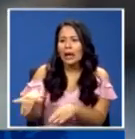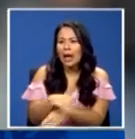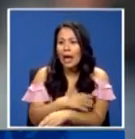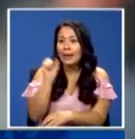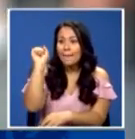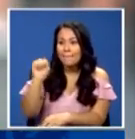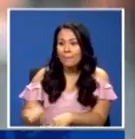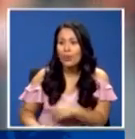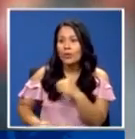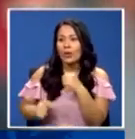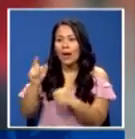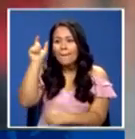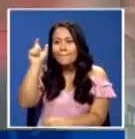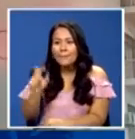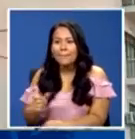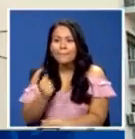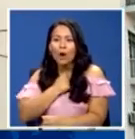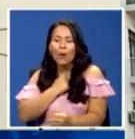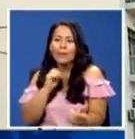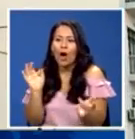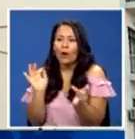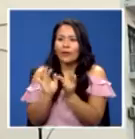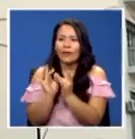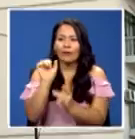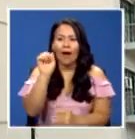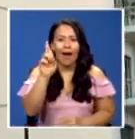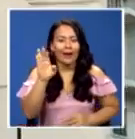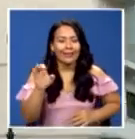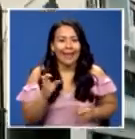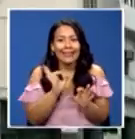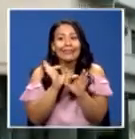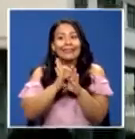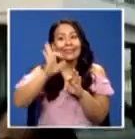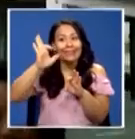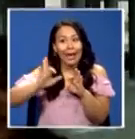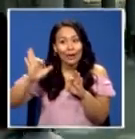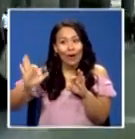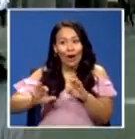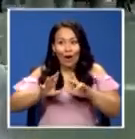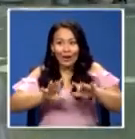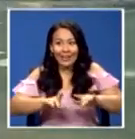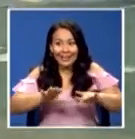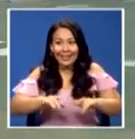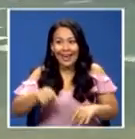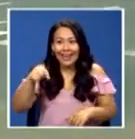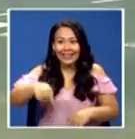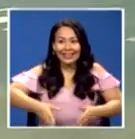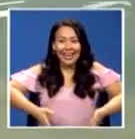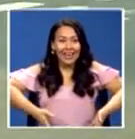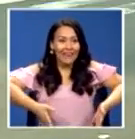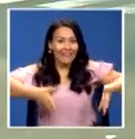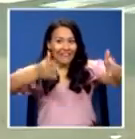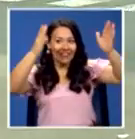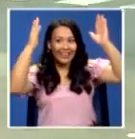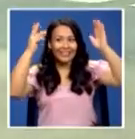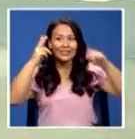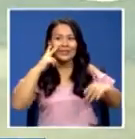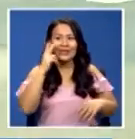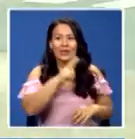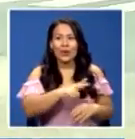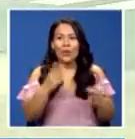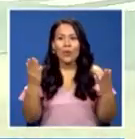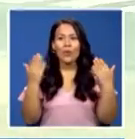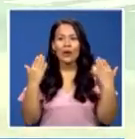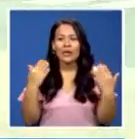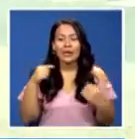gente sea persona del arte no con la ayuda de la tecnología la fachada de este edificio ubicada en el centro de guayaquil